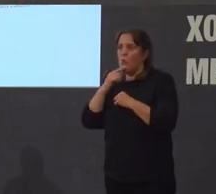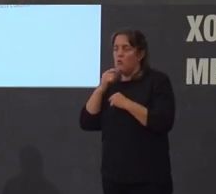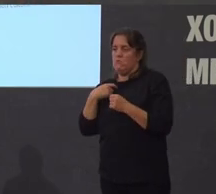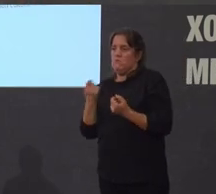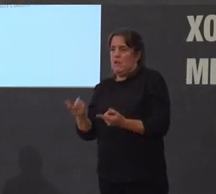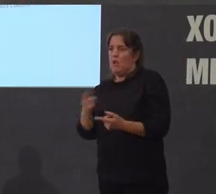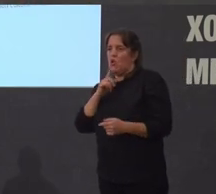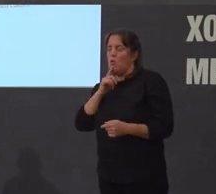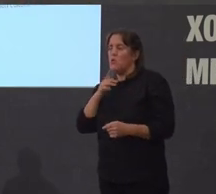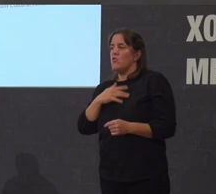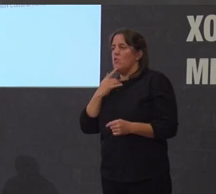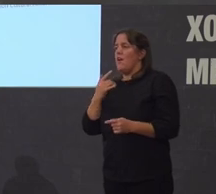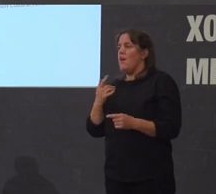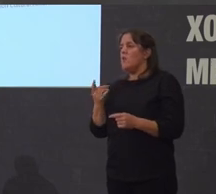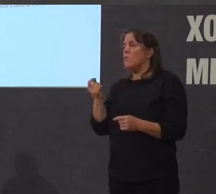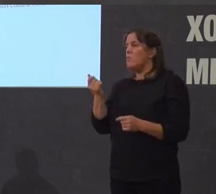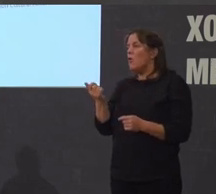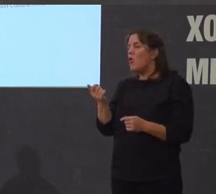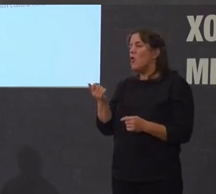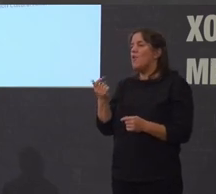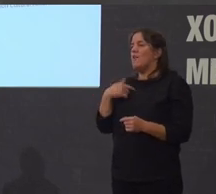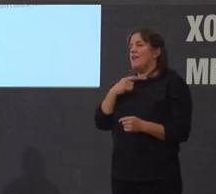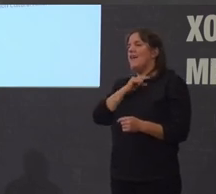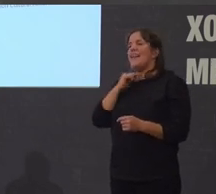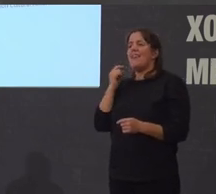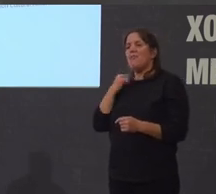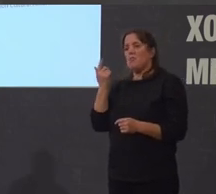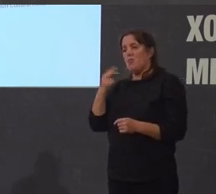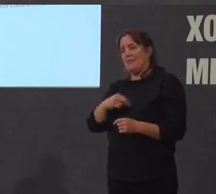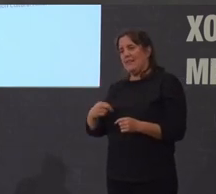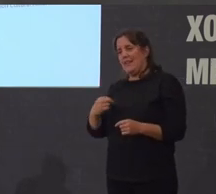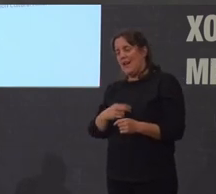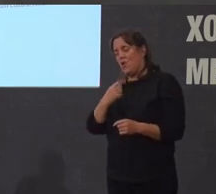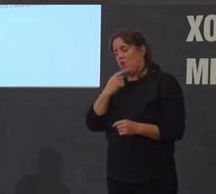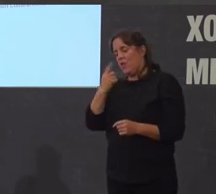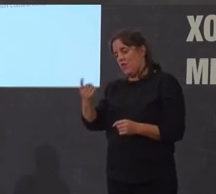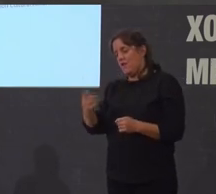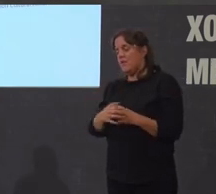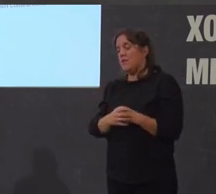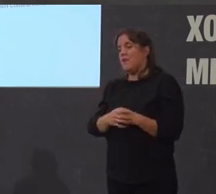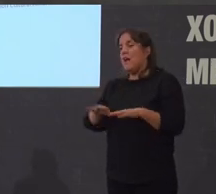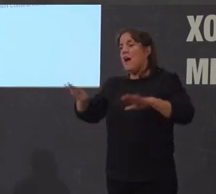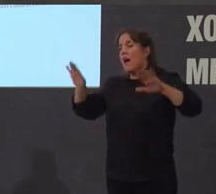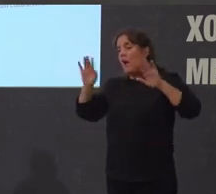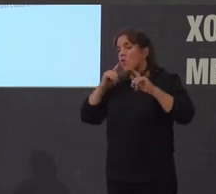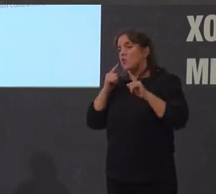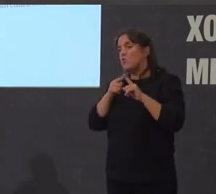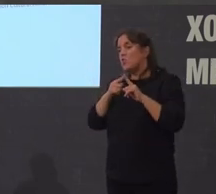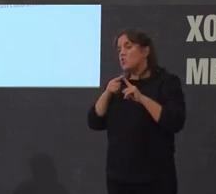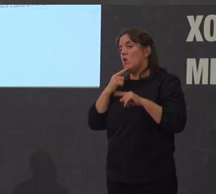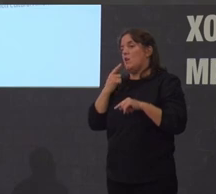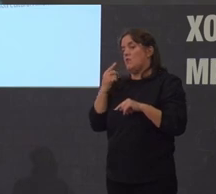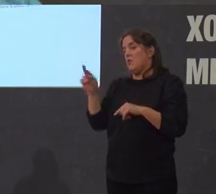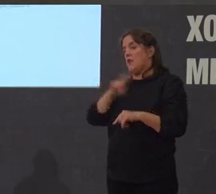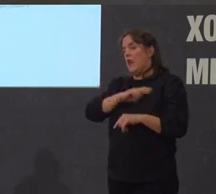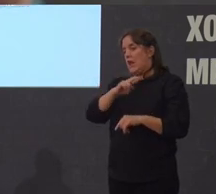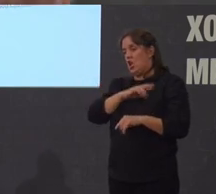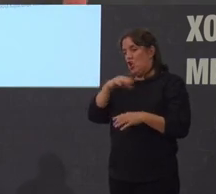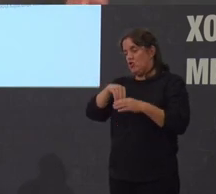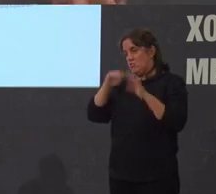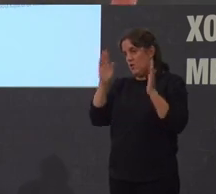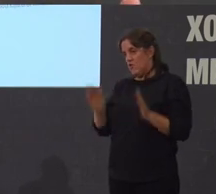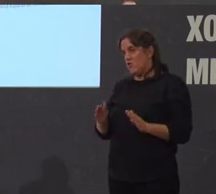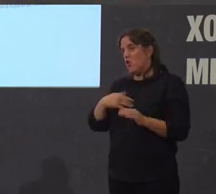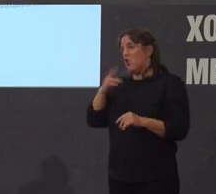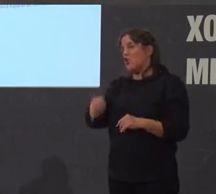claro ahí se llevó todo a mango todo es un cabo arzobispo de santiago que dice que aunque se utilizarán en ceremonias religiosas no eran